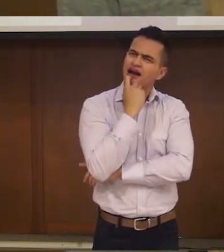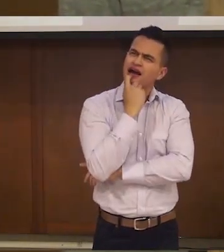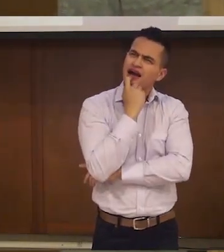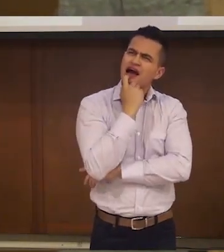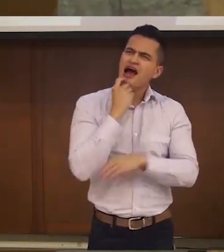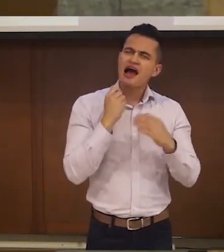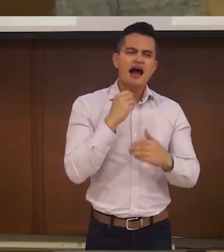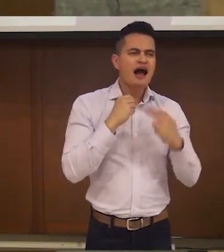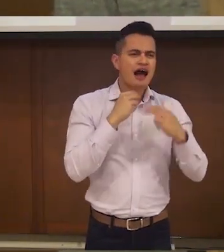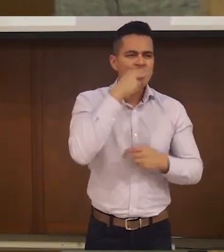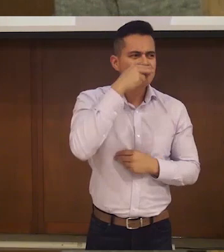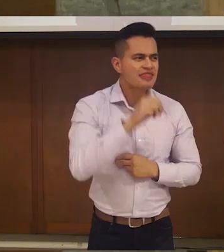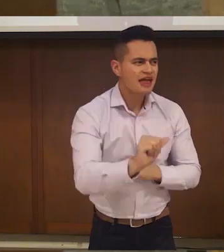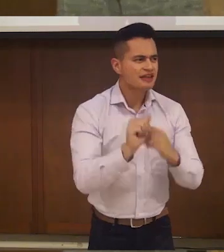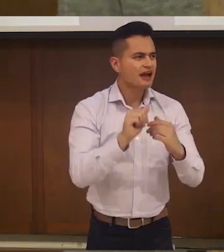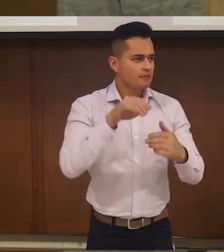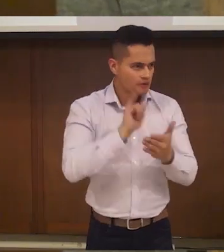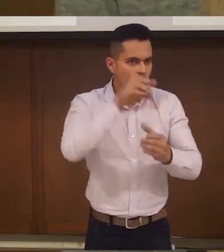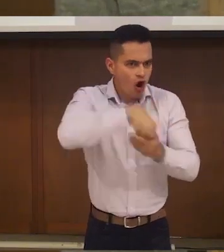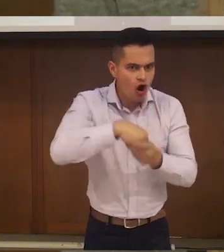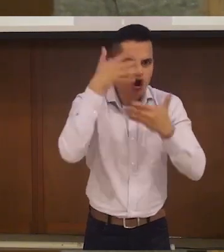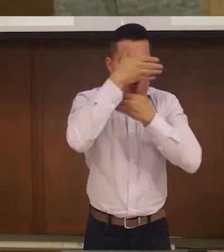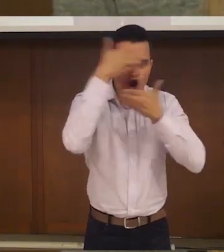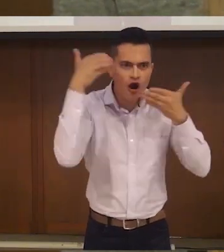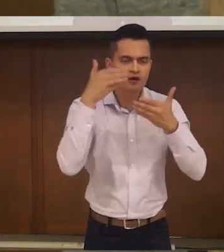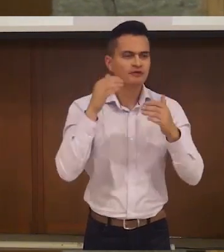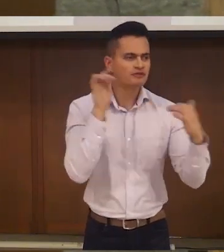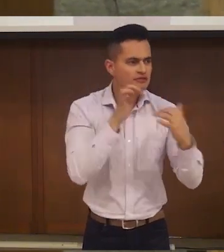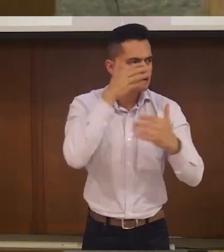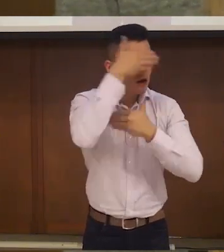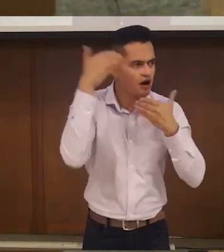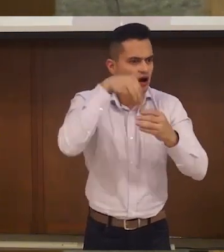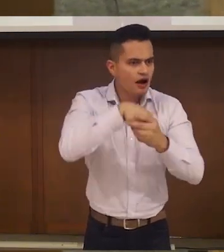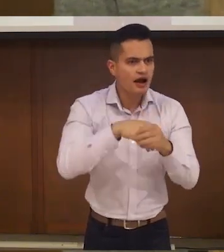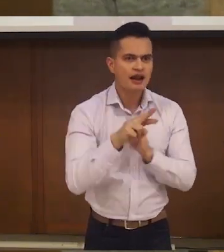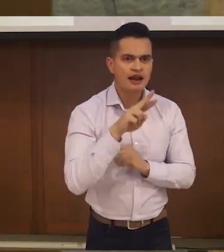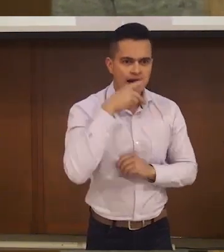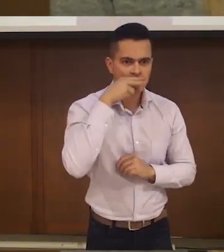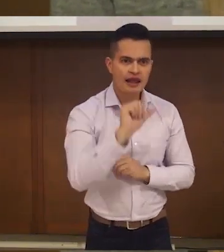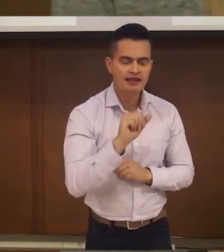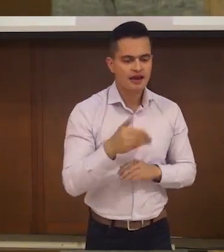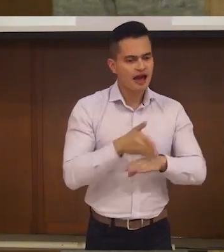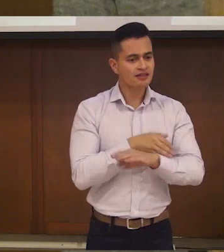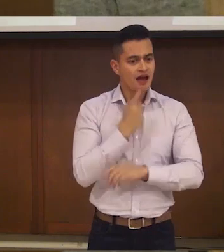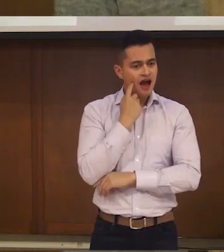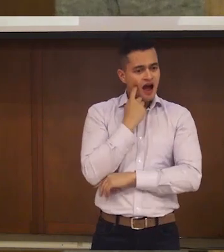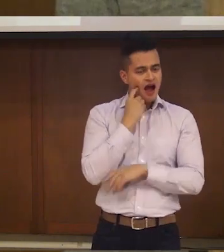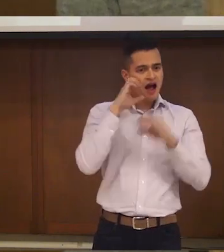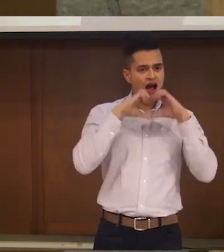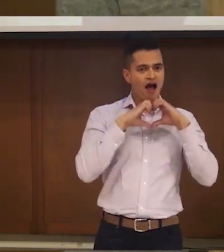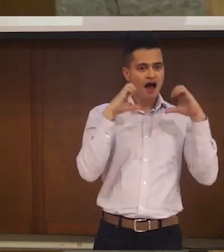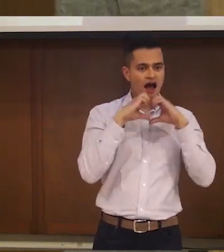guerrillerita que lo había emocionado. Entonces, la idea era que en la imagen,